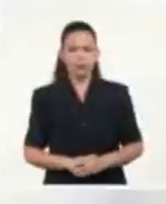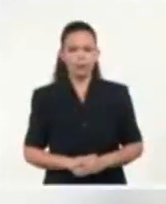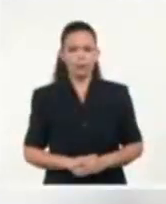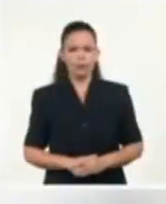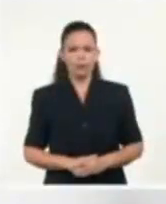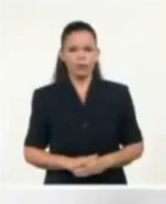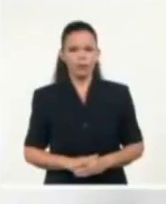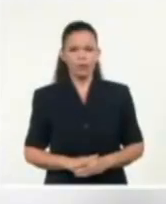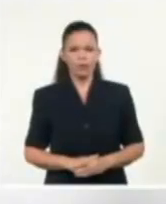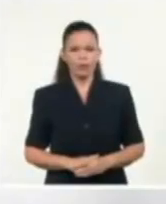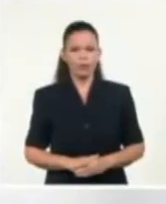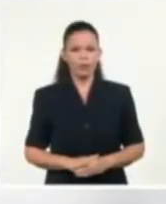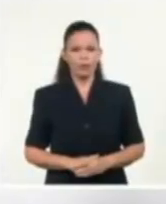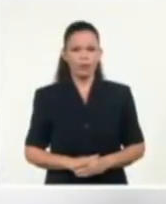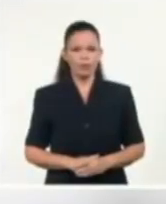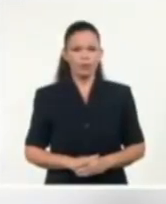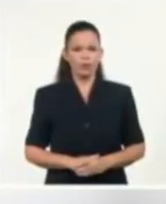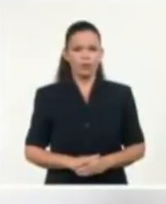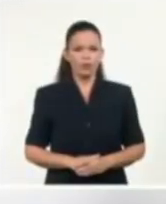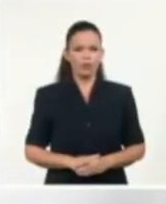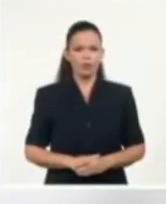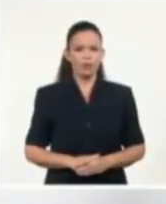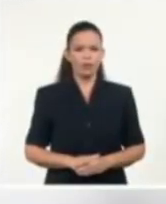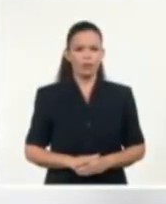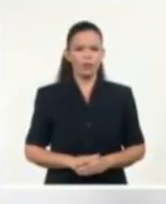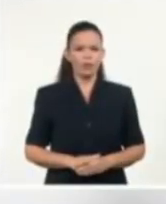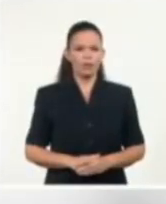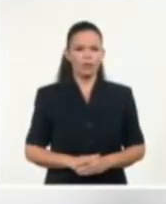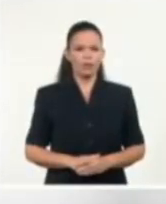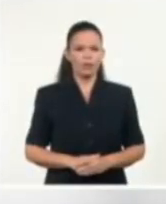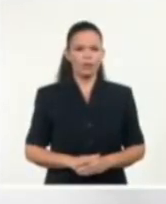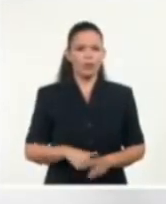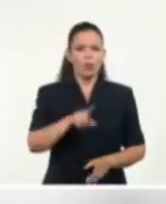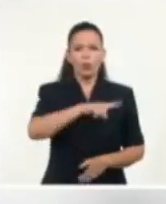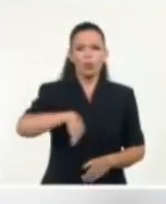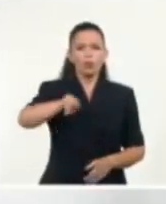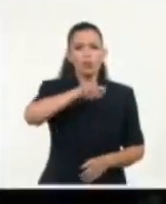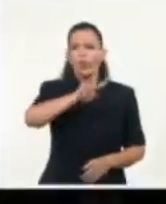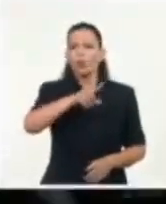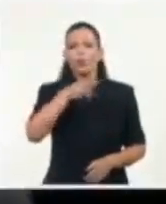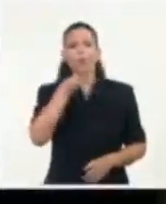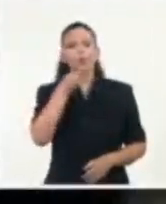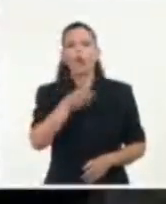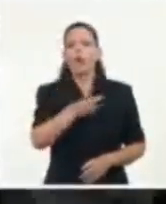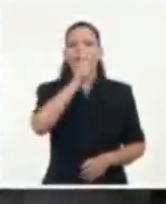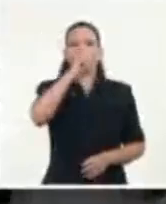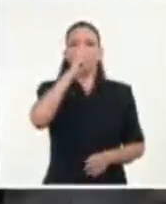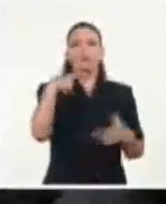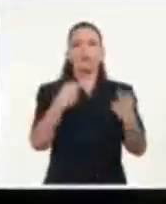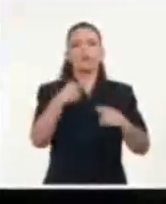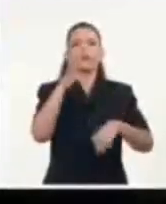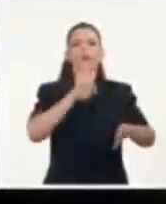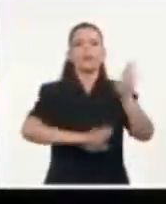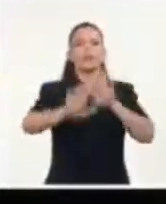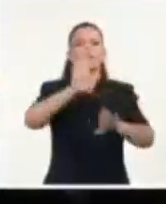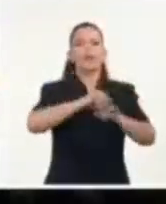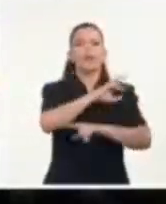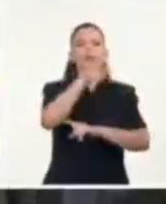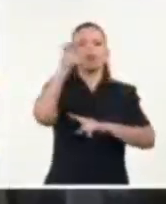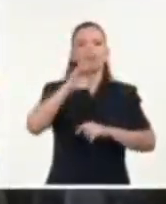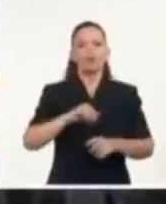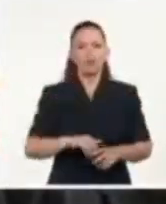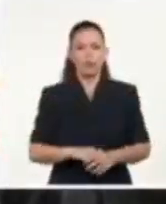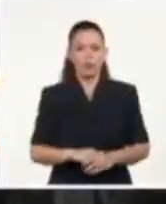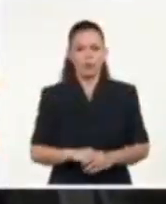¡Que no se callen los que tienen fe inapagable en nuestra revolución! Con los nacidos en la capital se